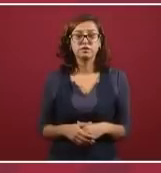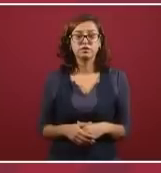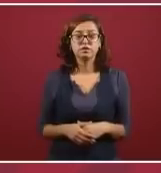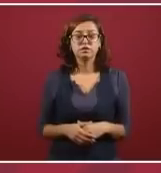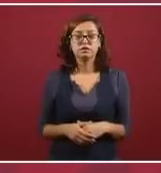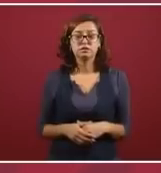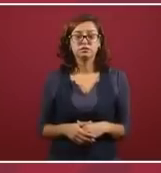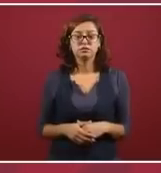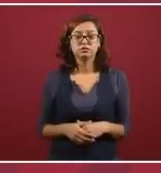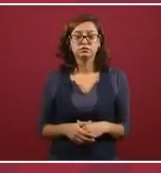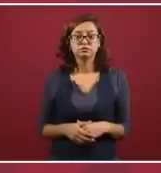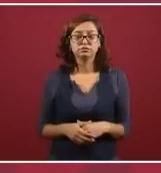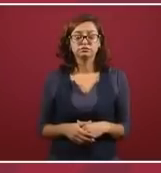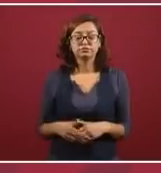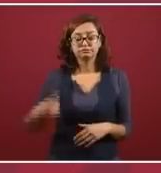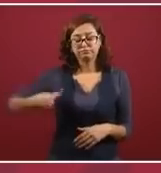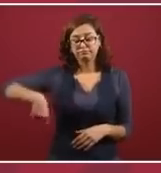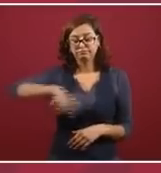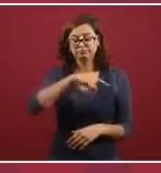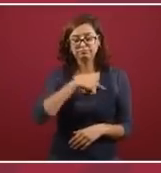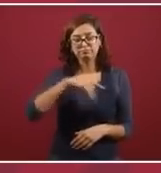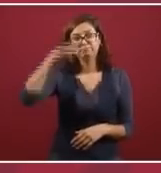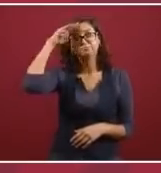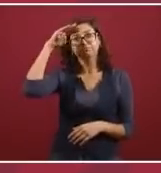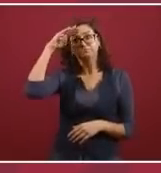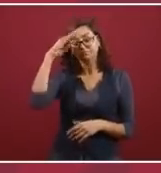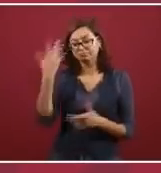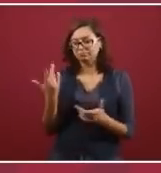los criterios de política económica